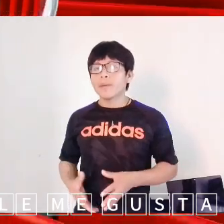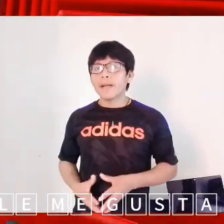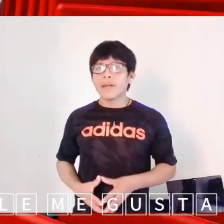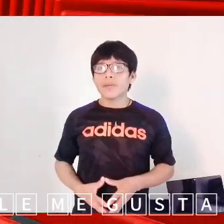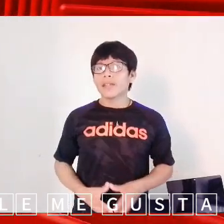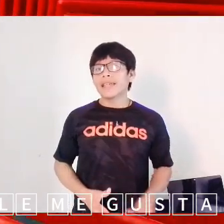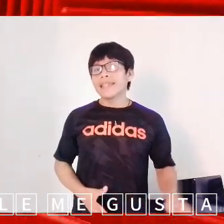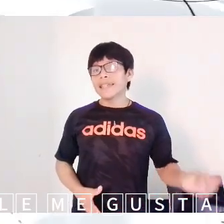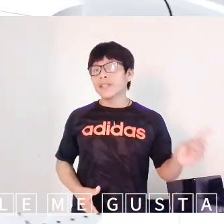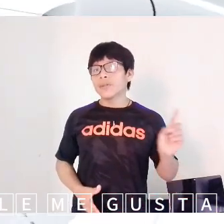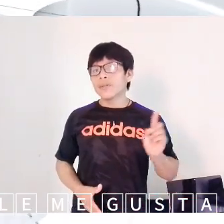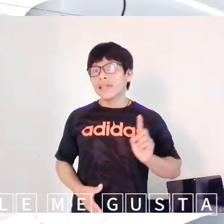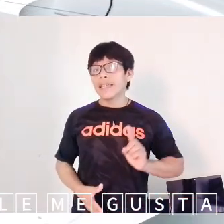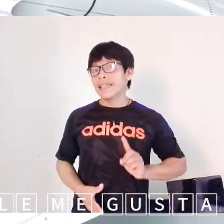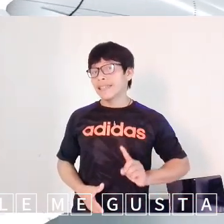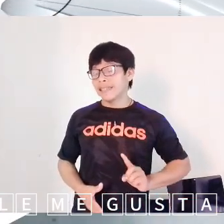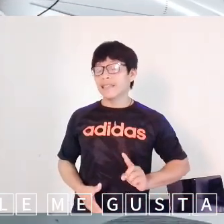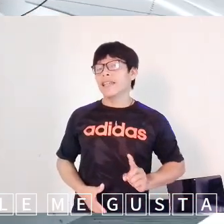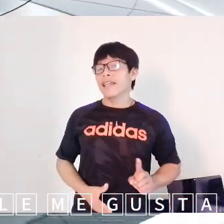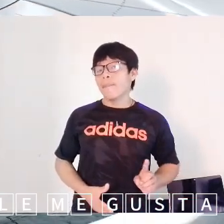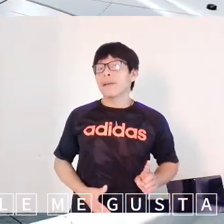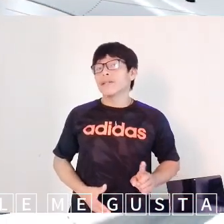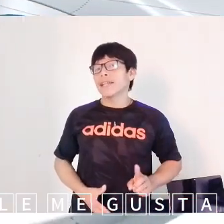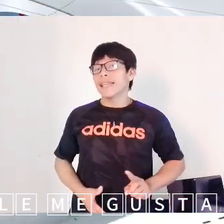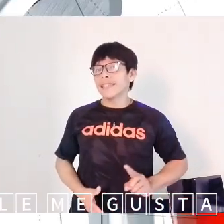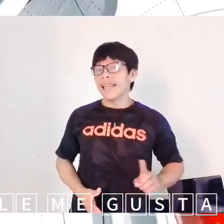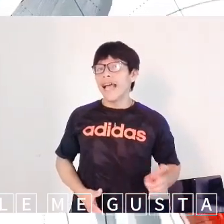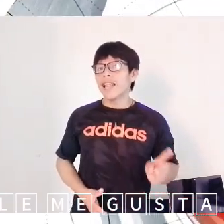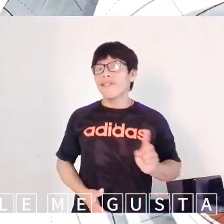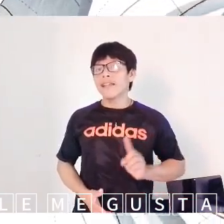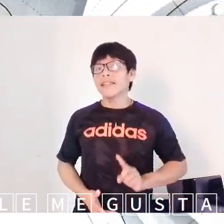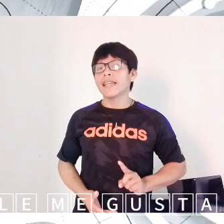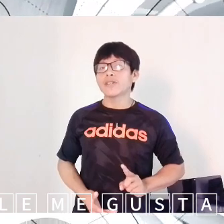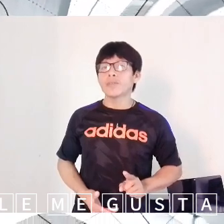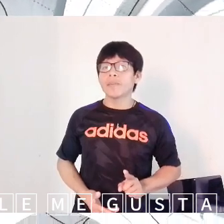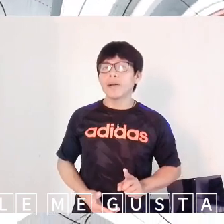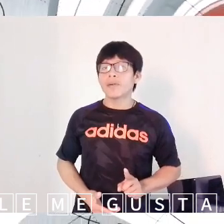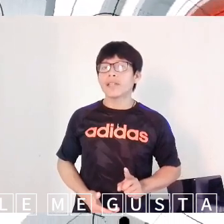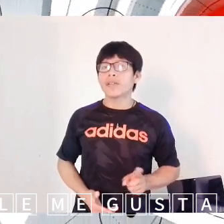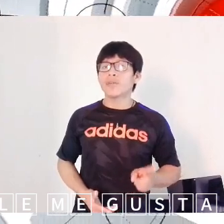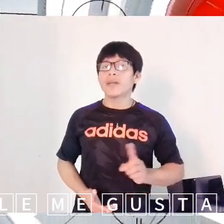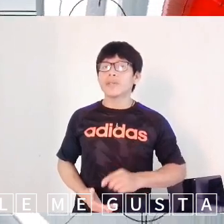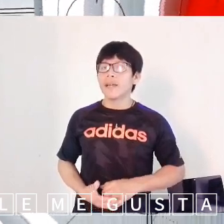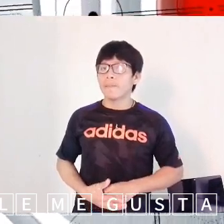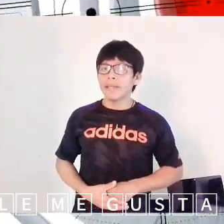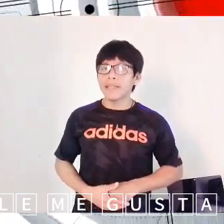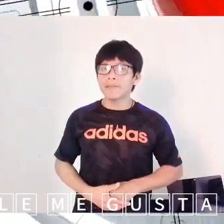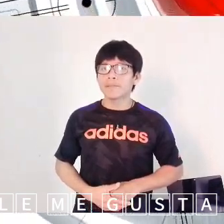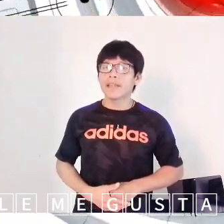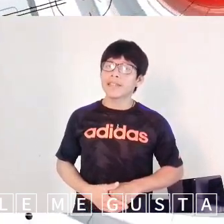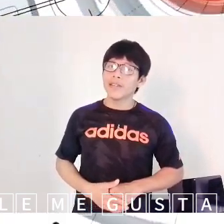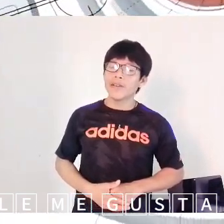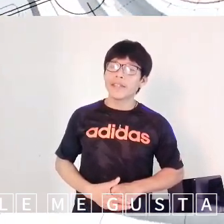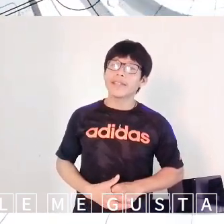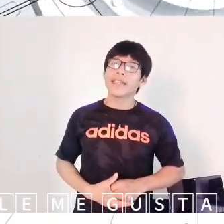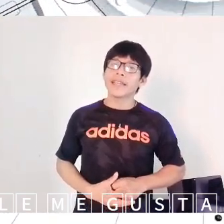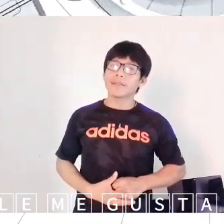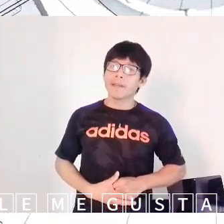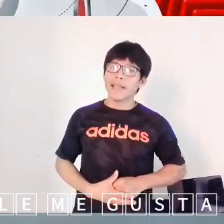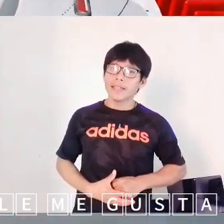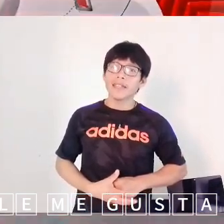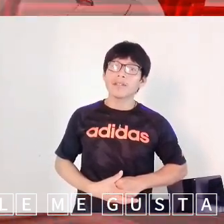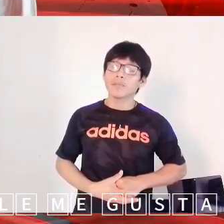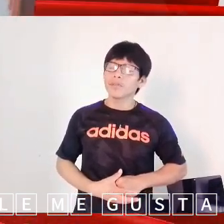de la Suprema Corte. Y esto, que es quien la persona quien está al frente de la Suprema Corte, Norma Lucía Piña, en serio,